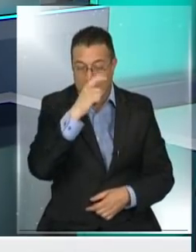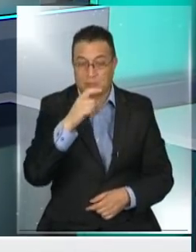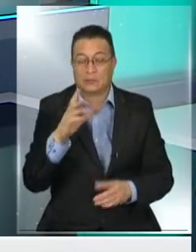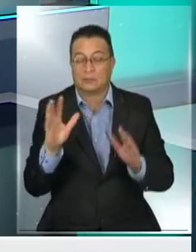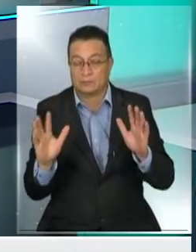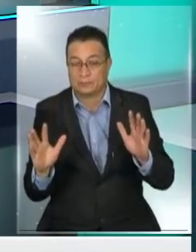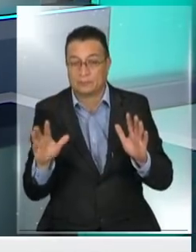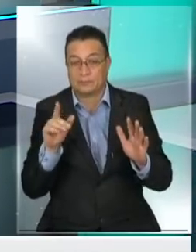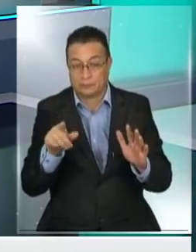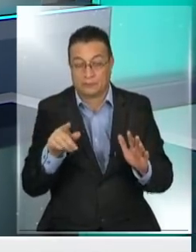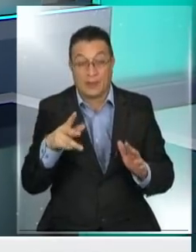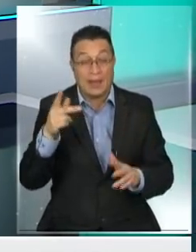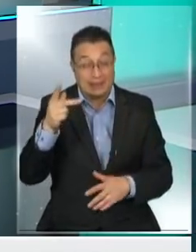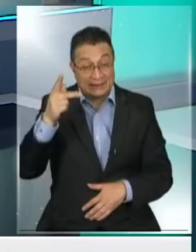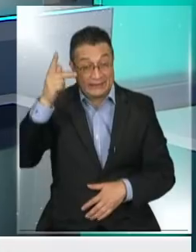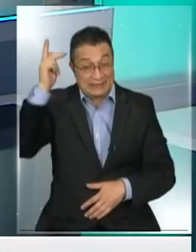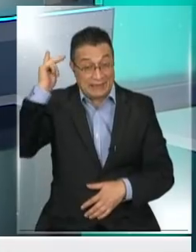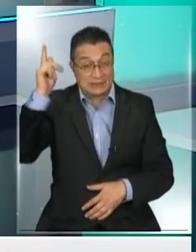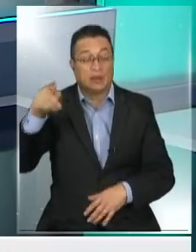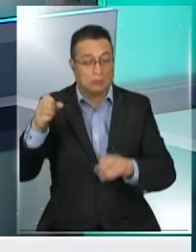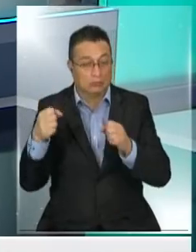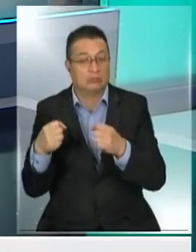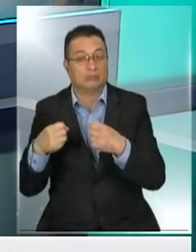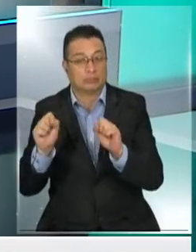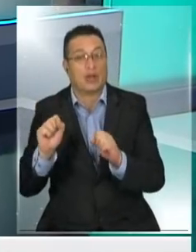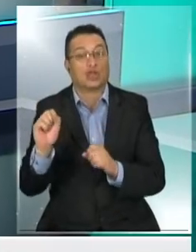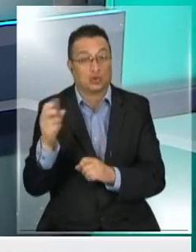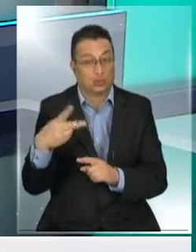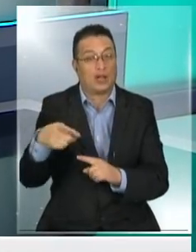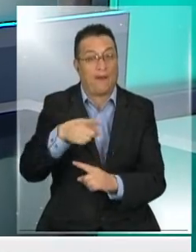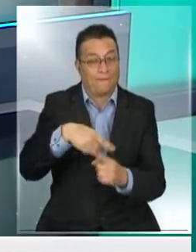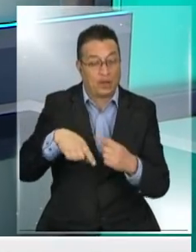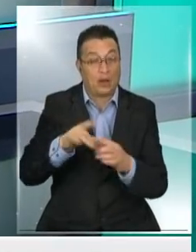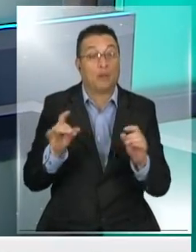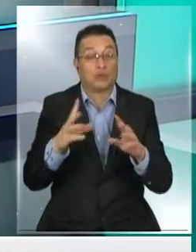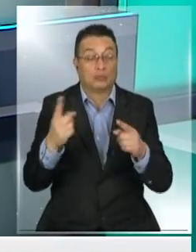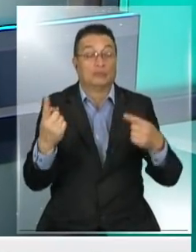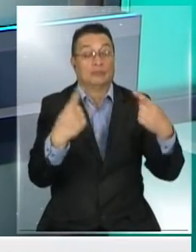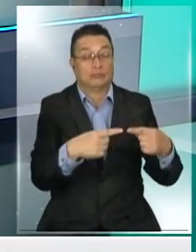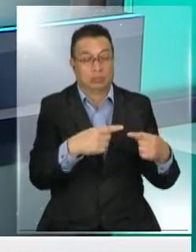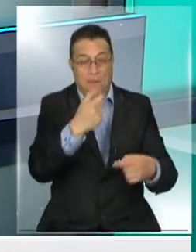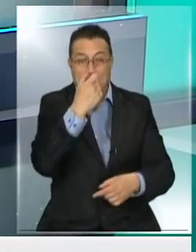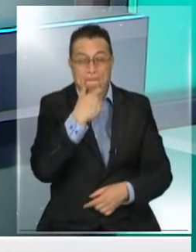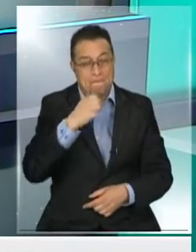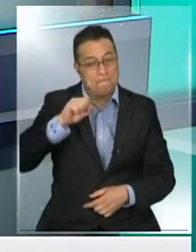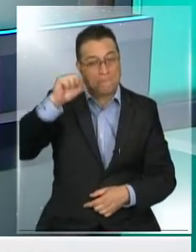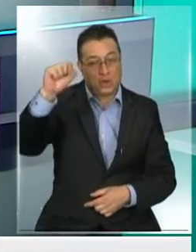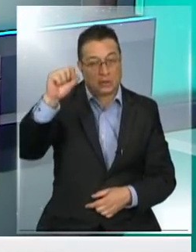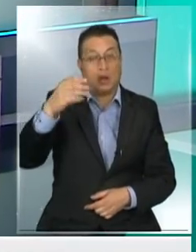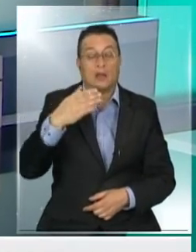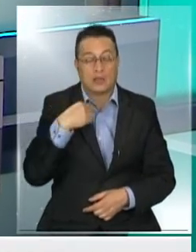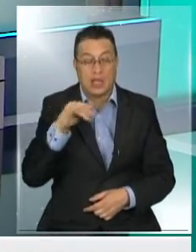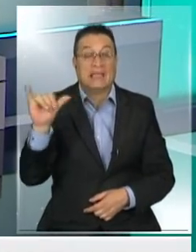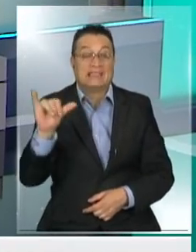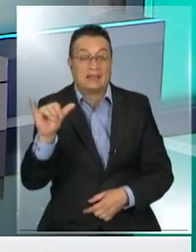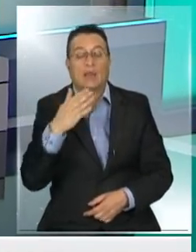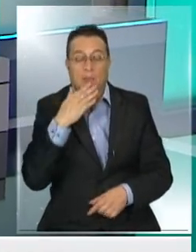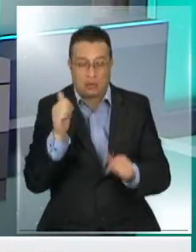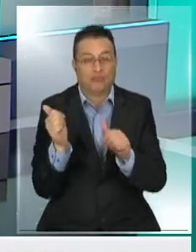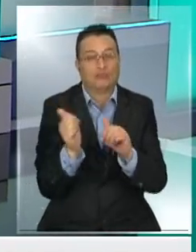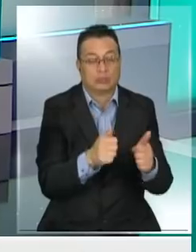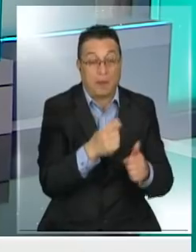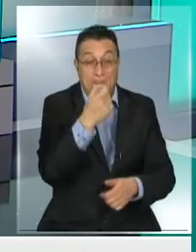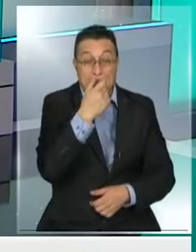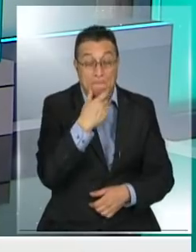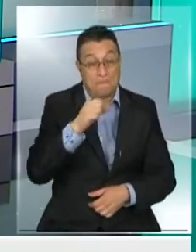así. José Antonio Kast aparece ganando en segunda vuelta si es que compite con Gabriel Boric y también frente a Yasna Proboste, y solamente